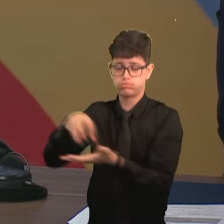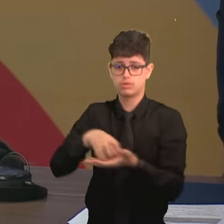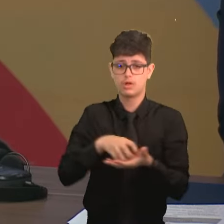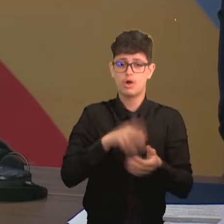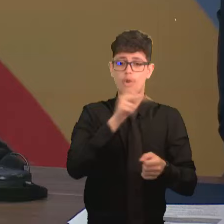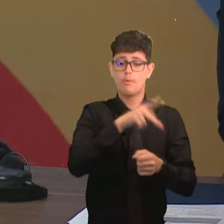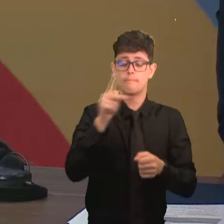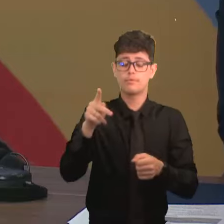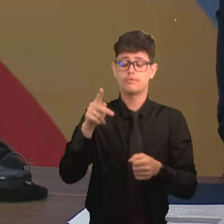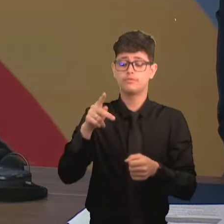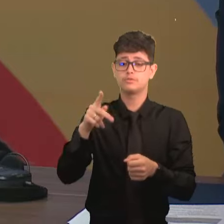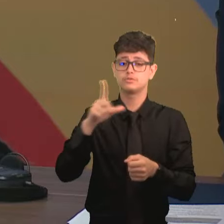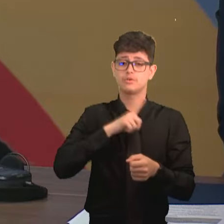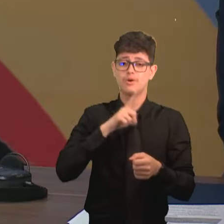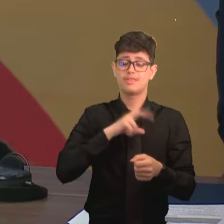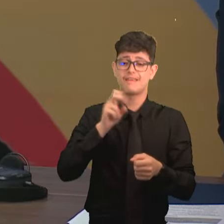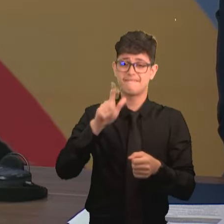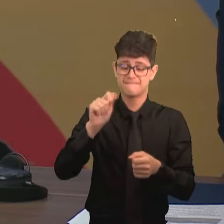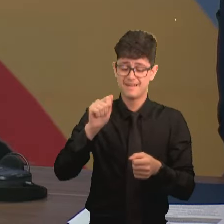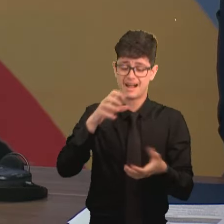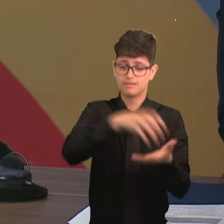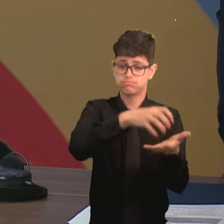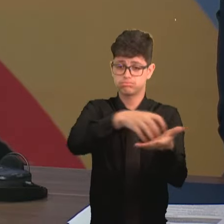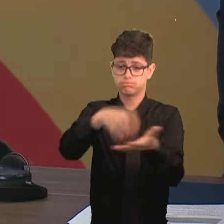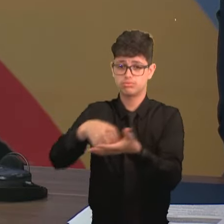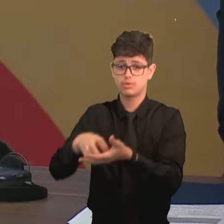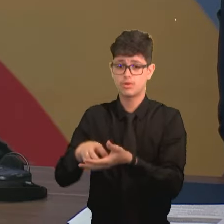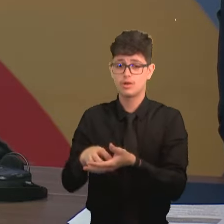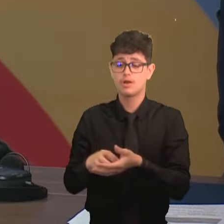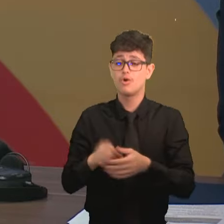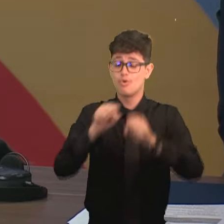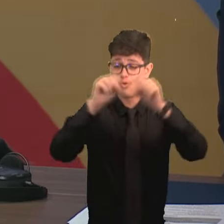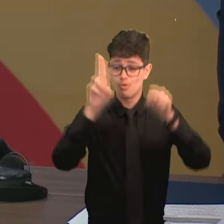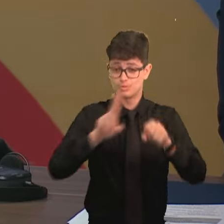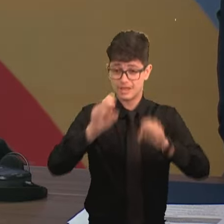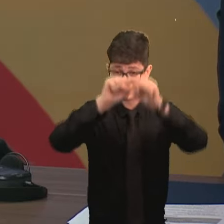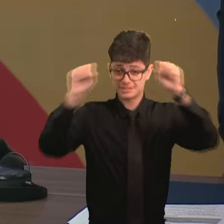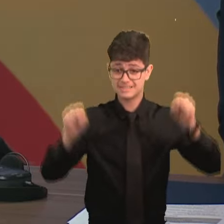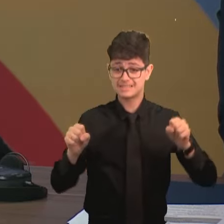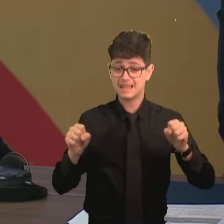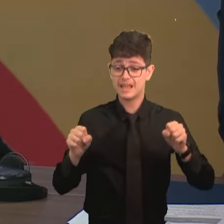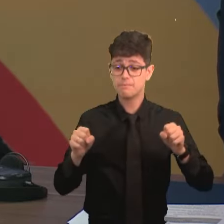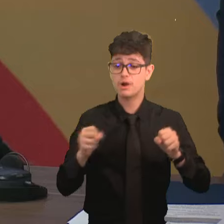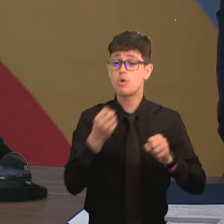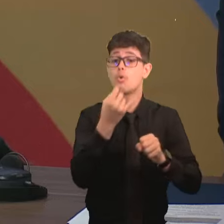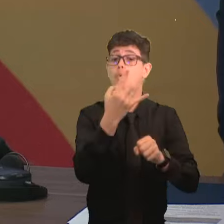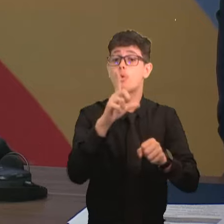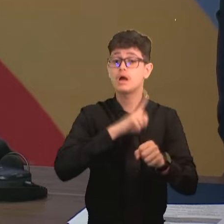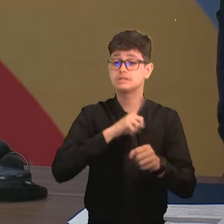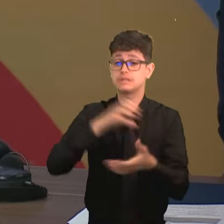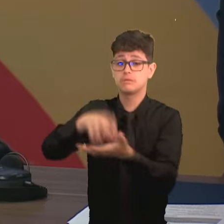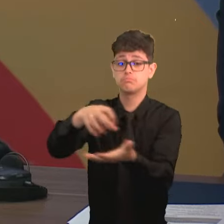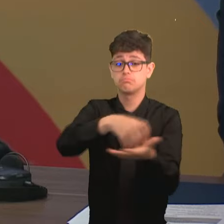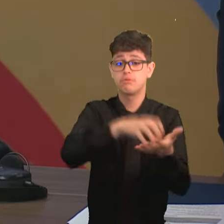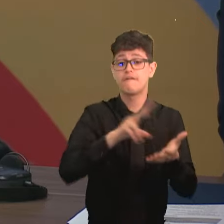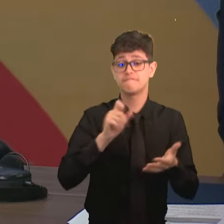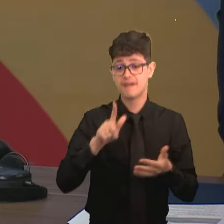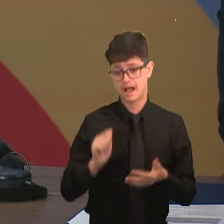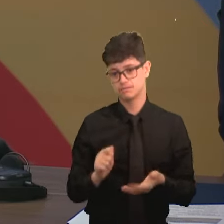cuántos profesores, cuántas vacantes de profesor irán para cada departamento, lo que demuestra cómo el tema es actual y al mismo tiempo